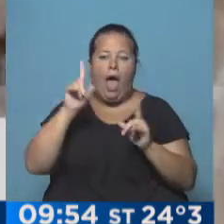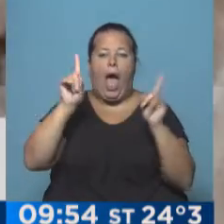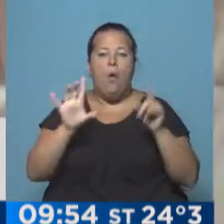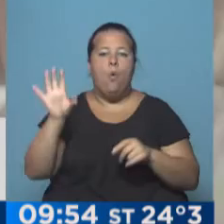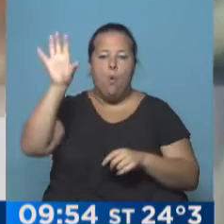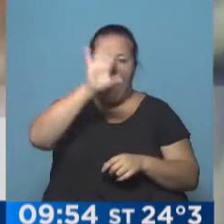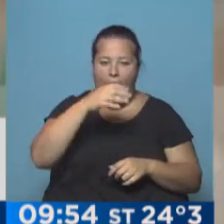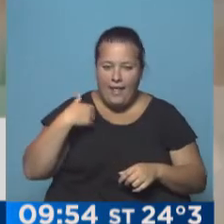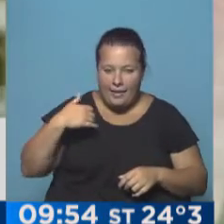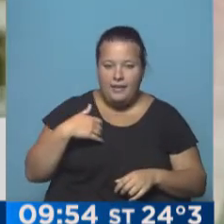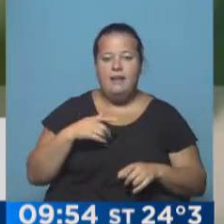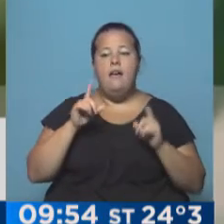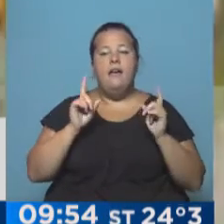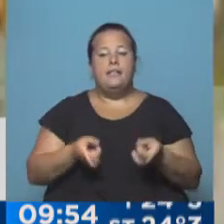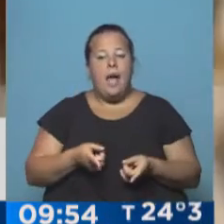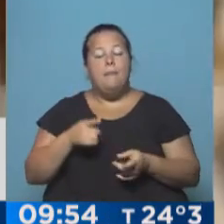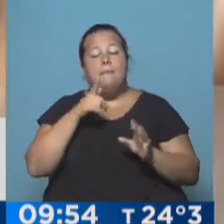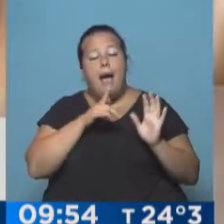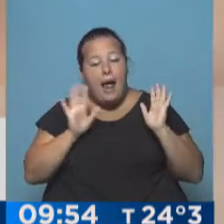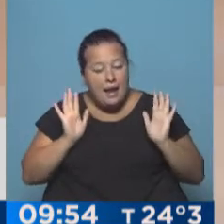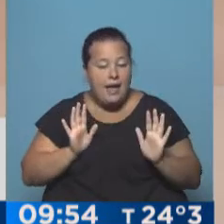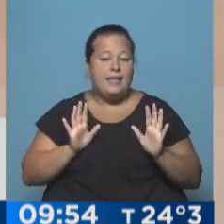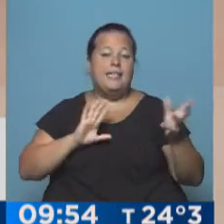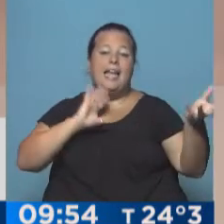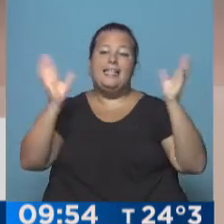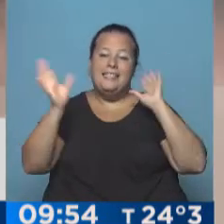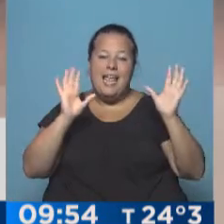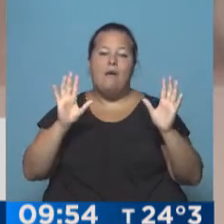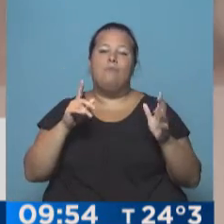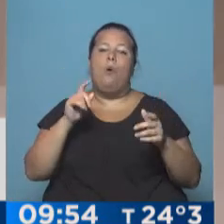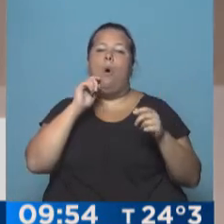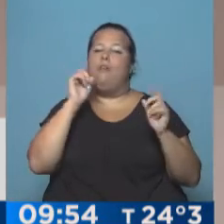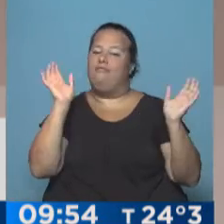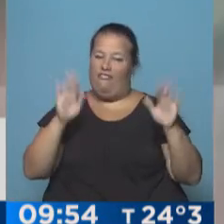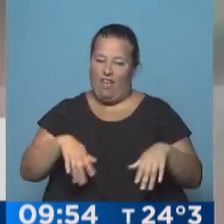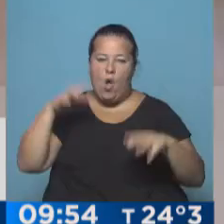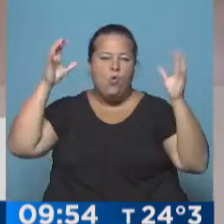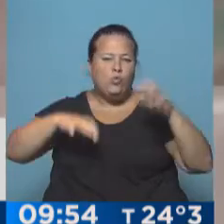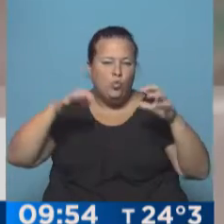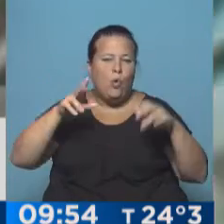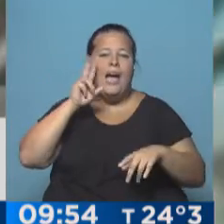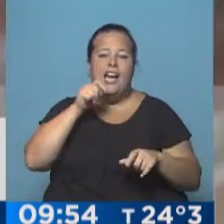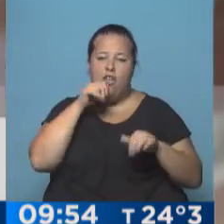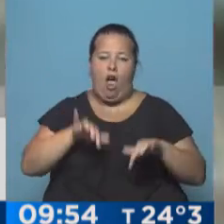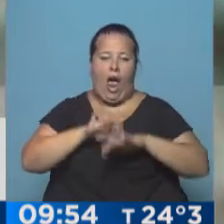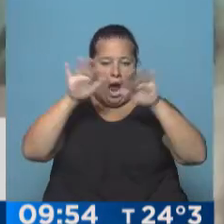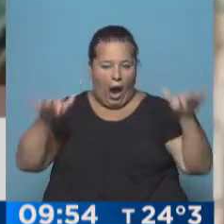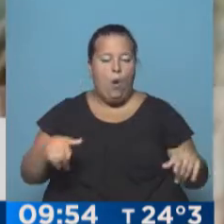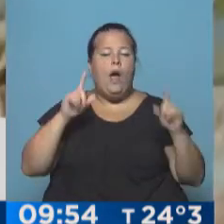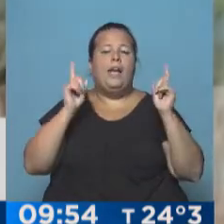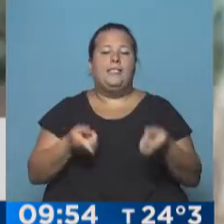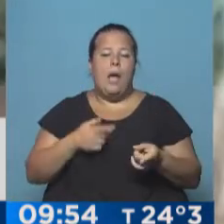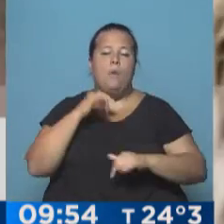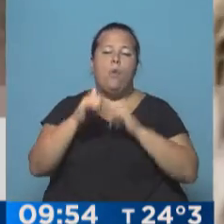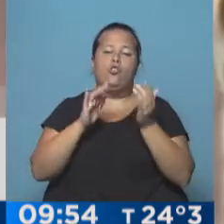regiones del país y todo indica que el clima no acompañe. Mucha lluvia, se desbordó el río. También estamos